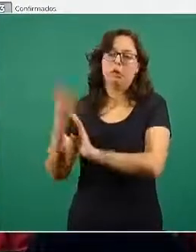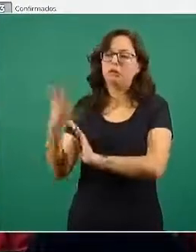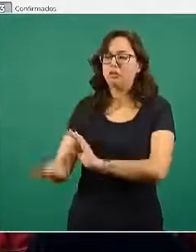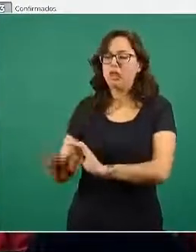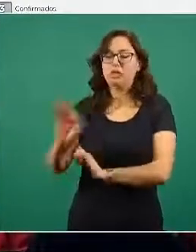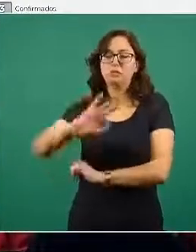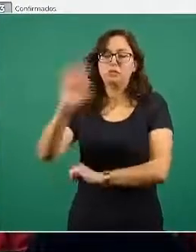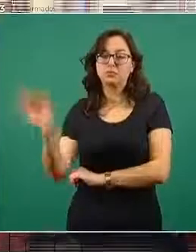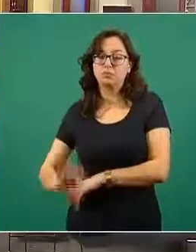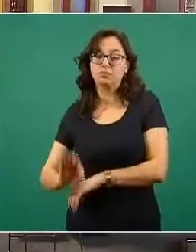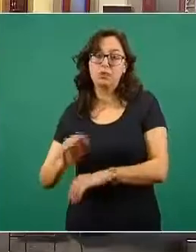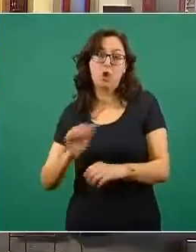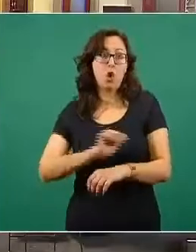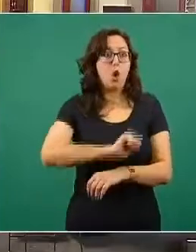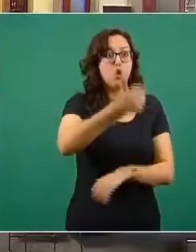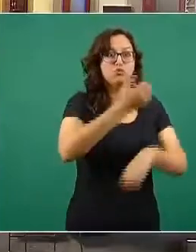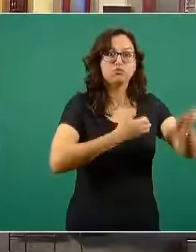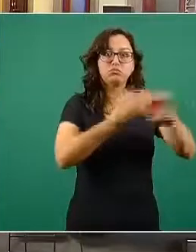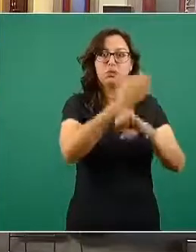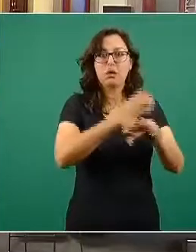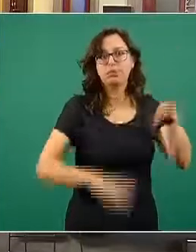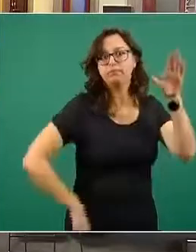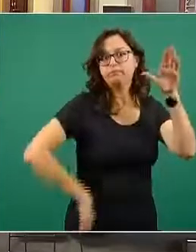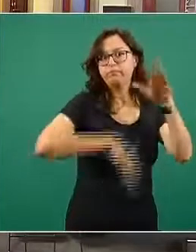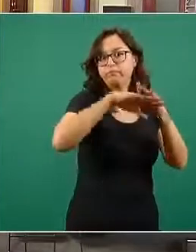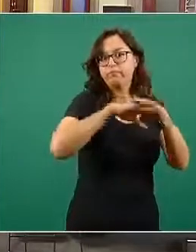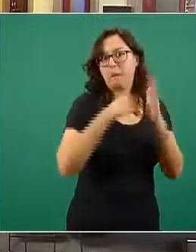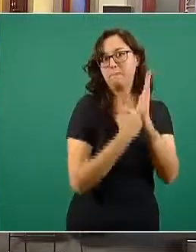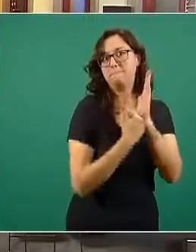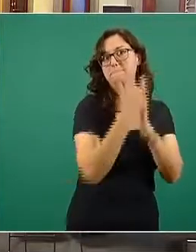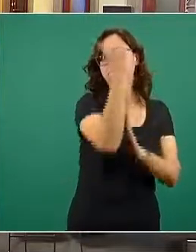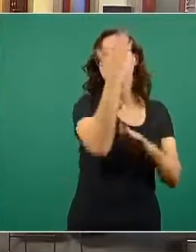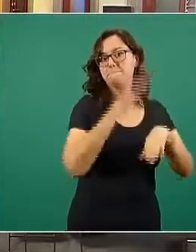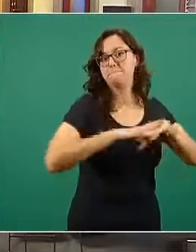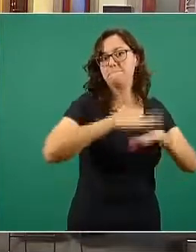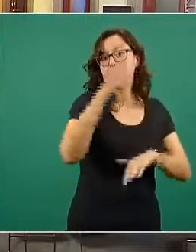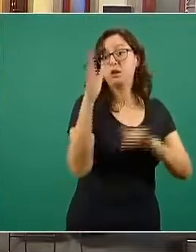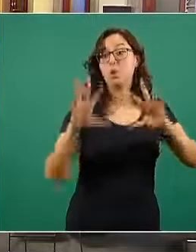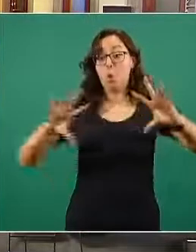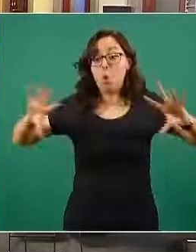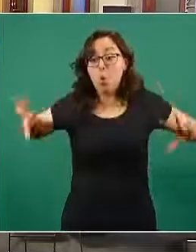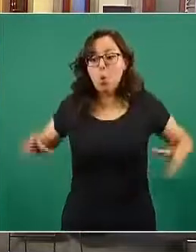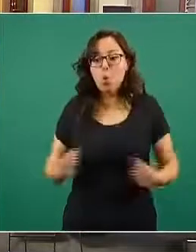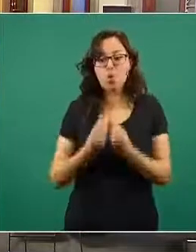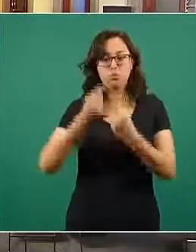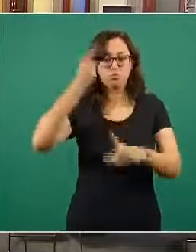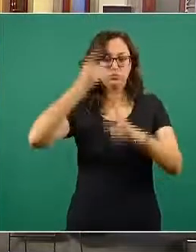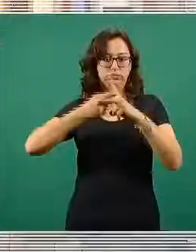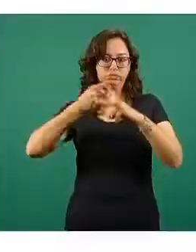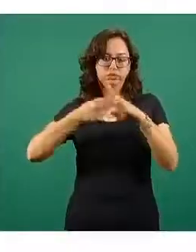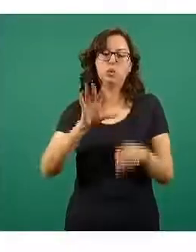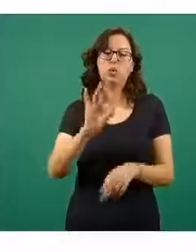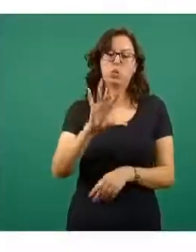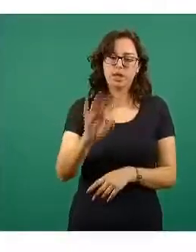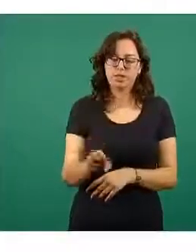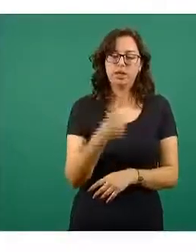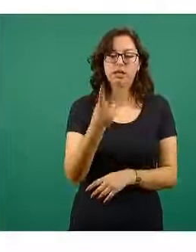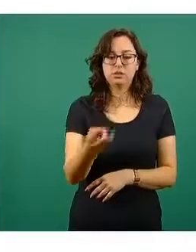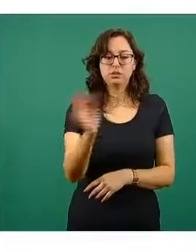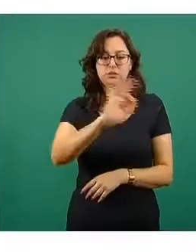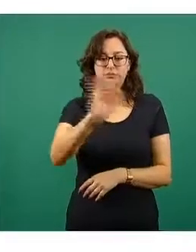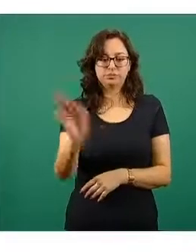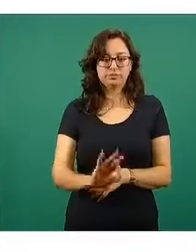es 42%. Esto se explica con estos